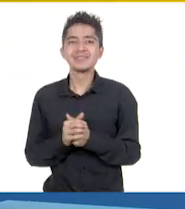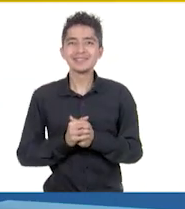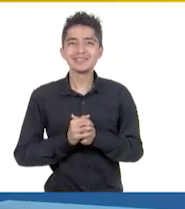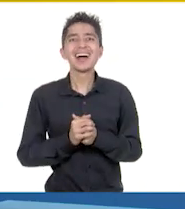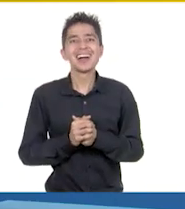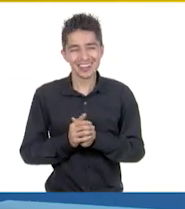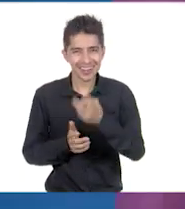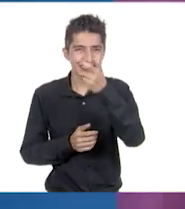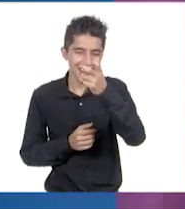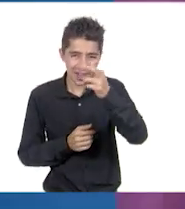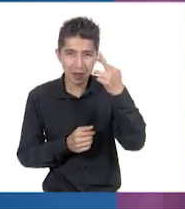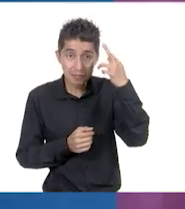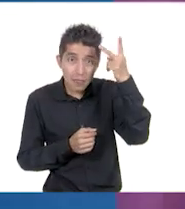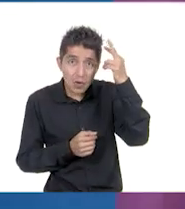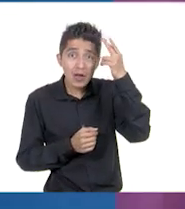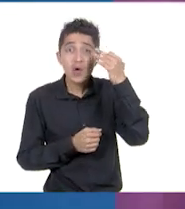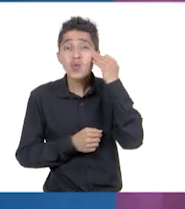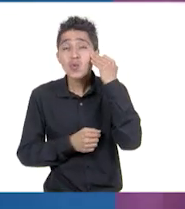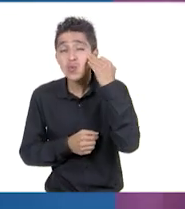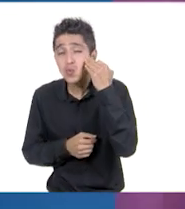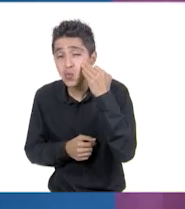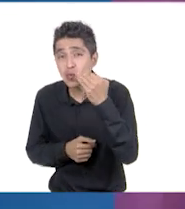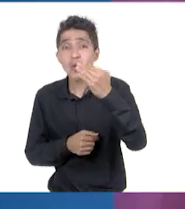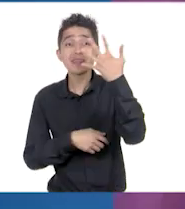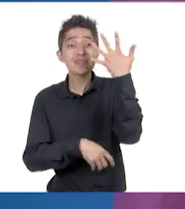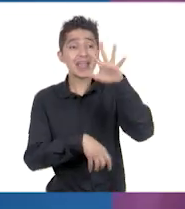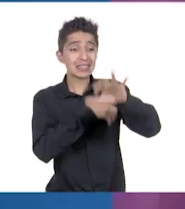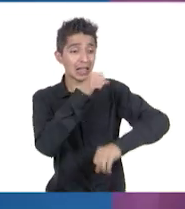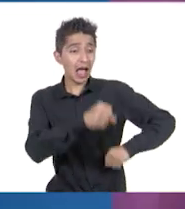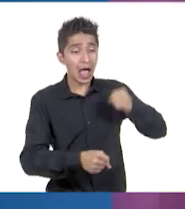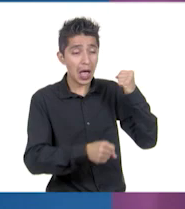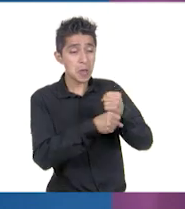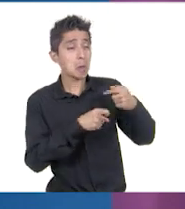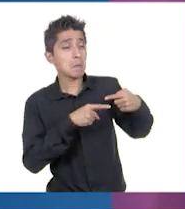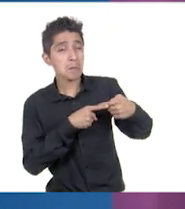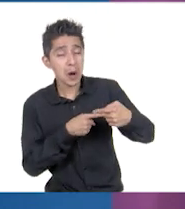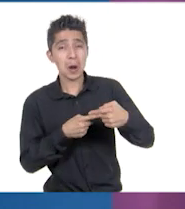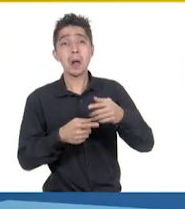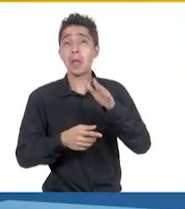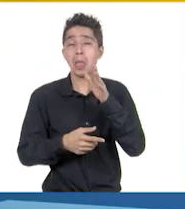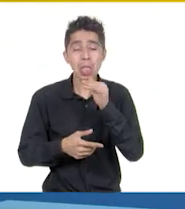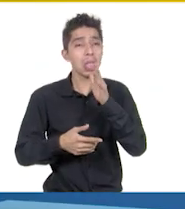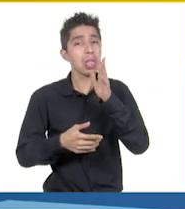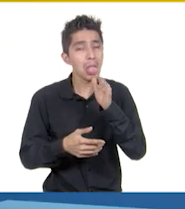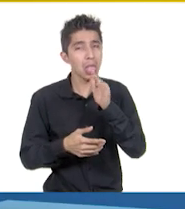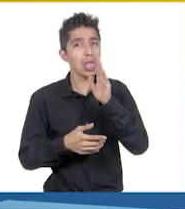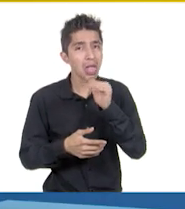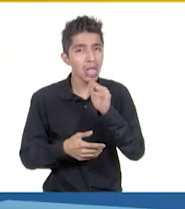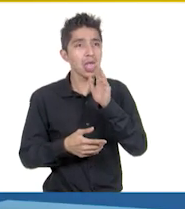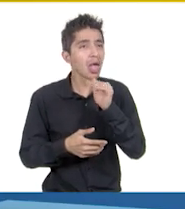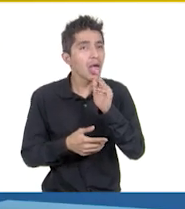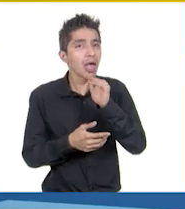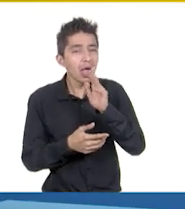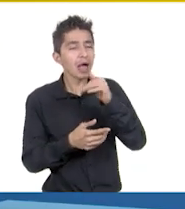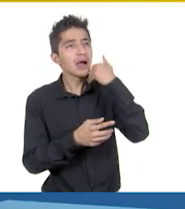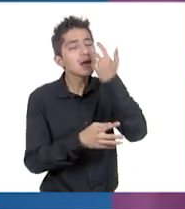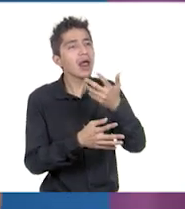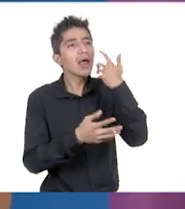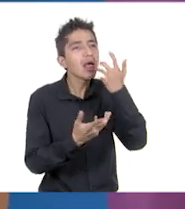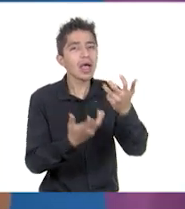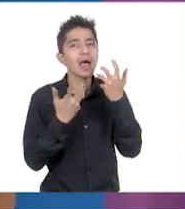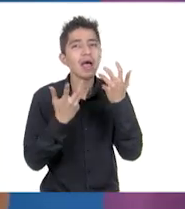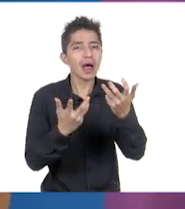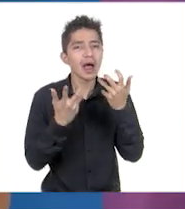que a Porfirio Díaz le llevó 10 años alcanzar la presidencia de México? Pues ya escuchamos que desde 1867